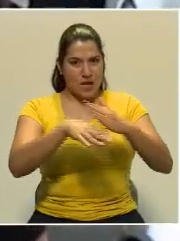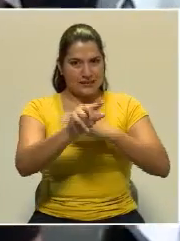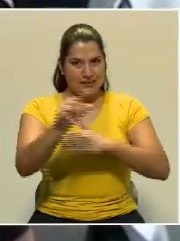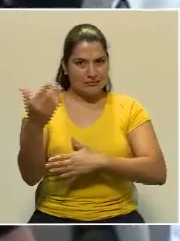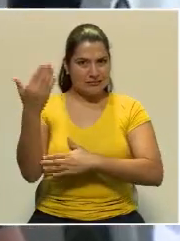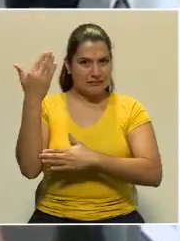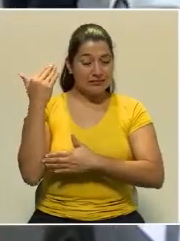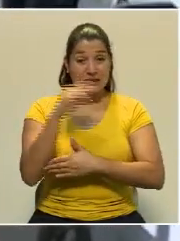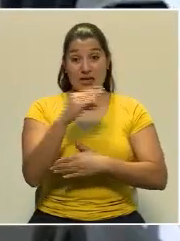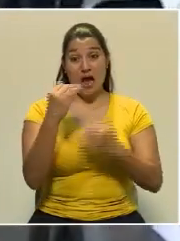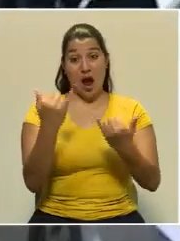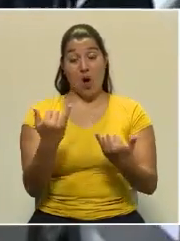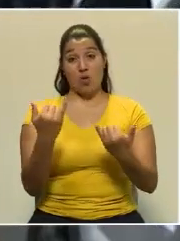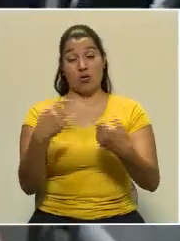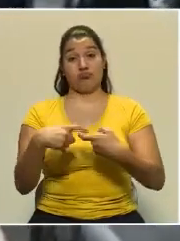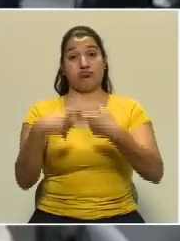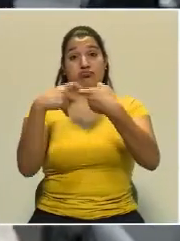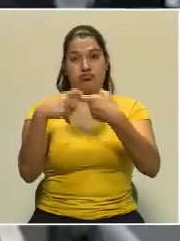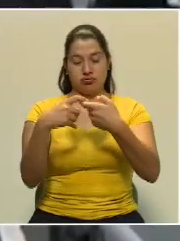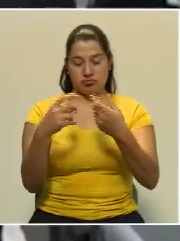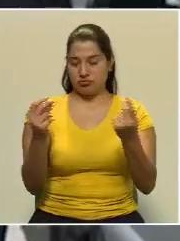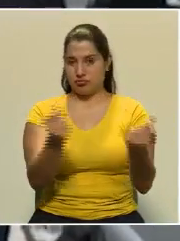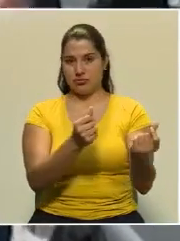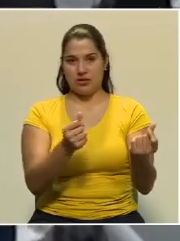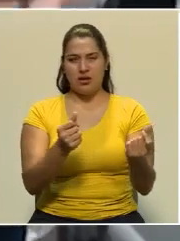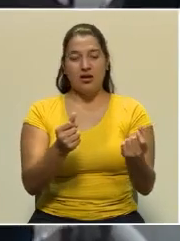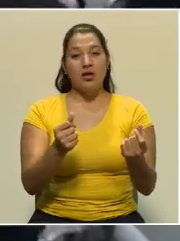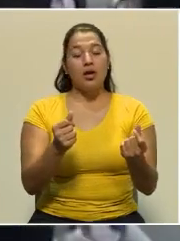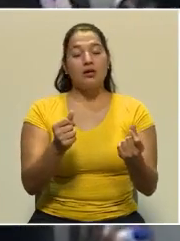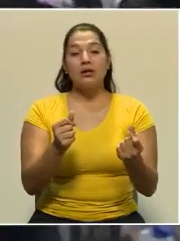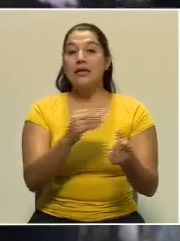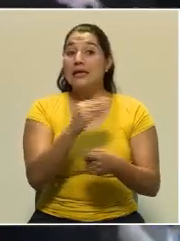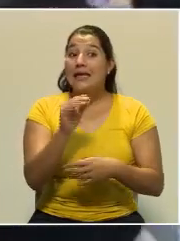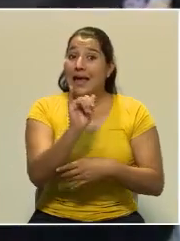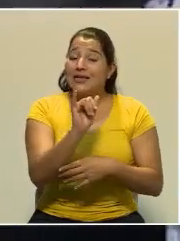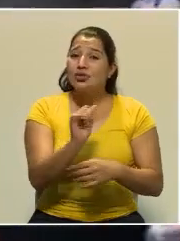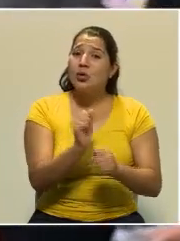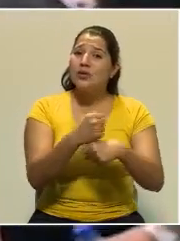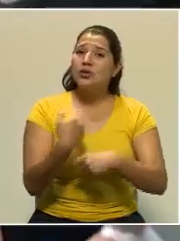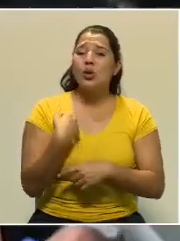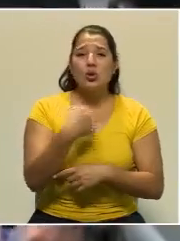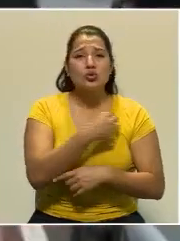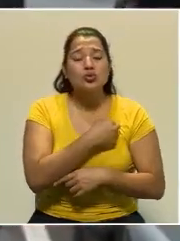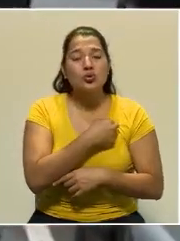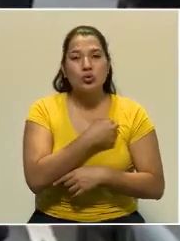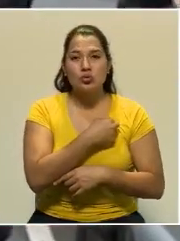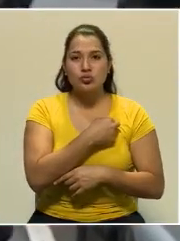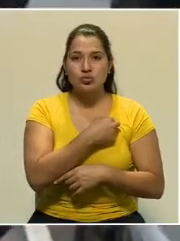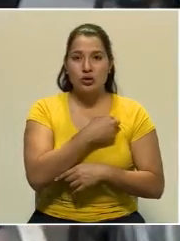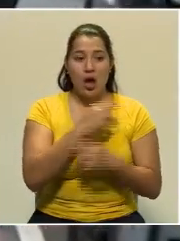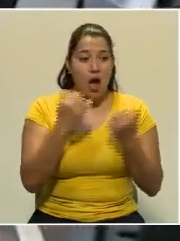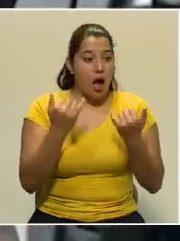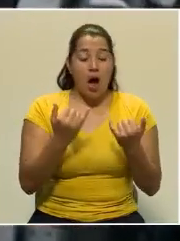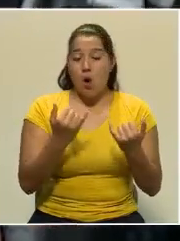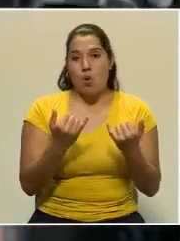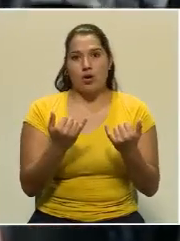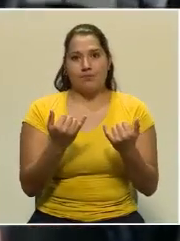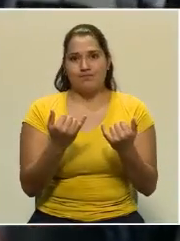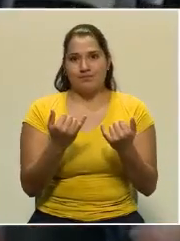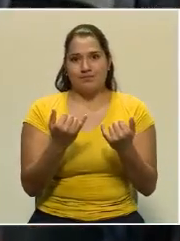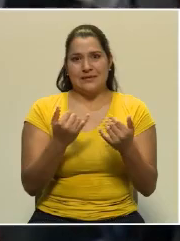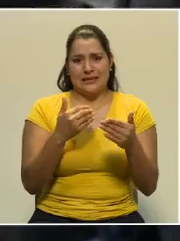y que fue interrumpido de manera brusca, que eso provocó que nosotros estamos al borde de